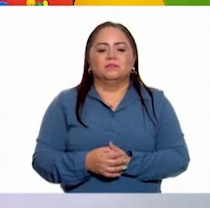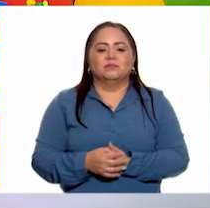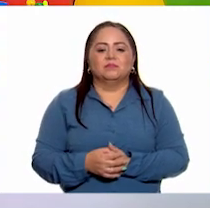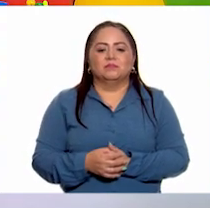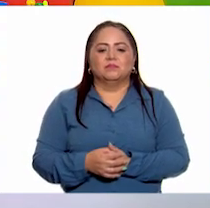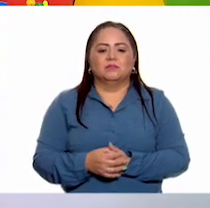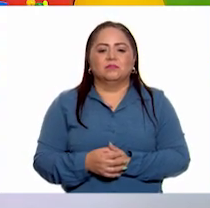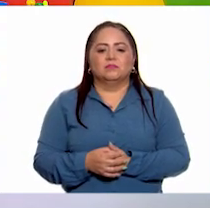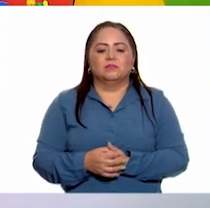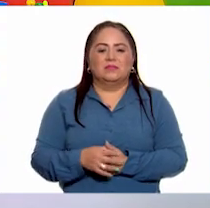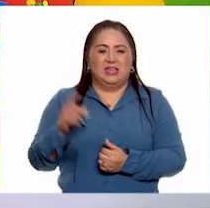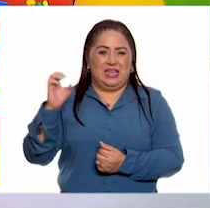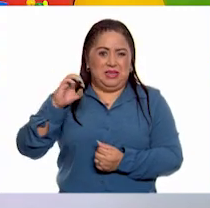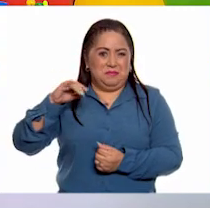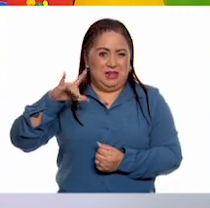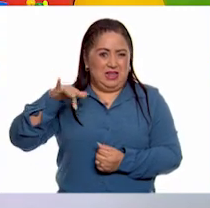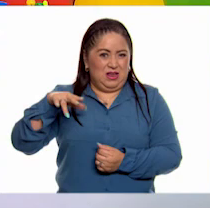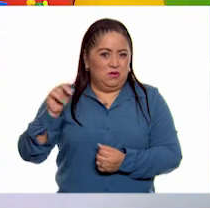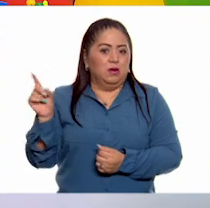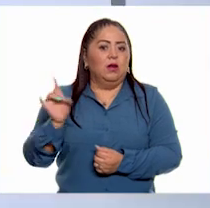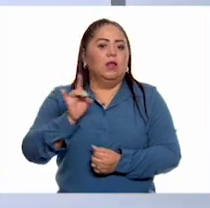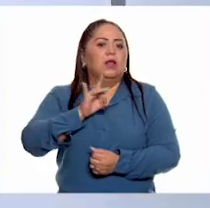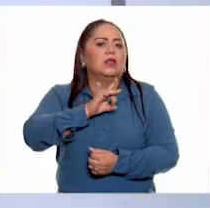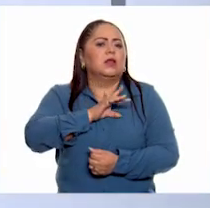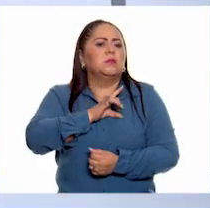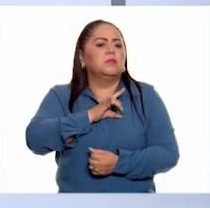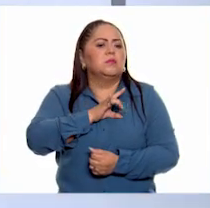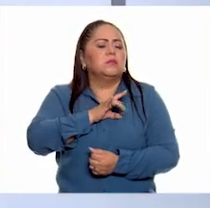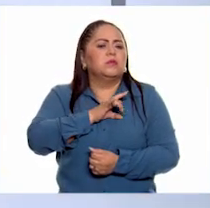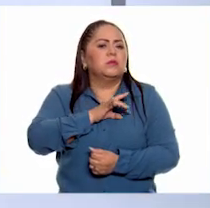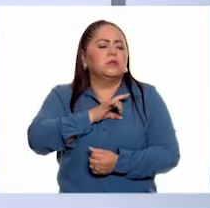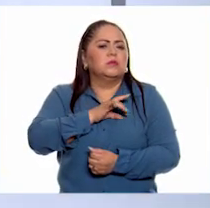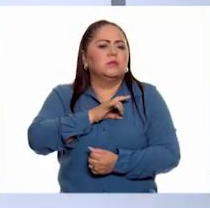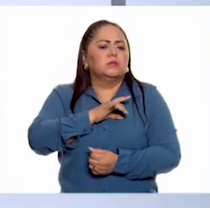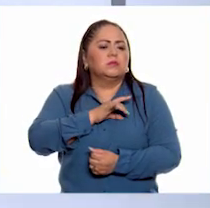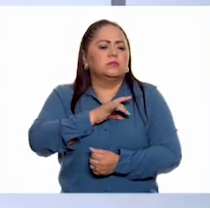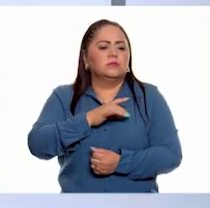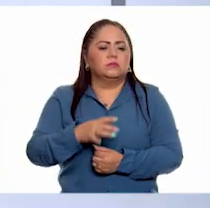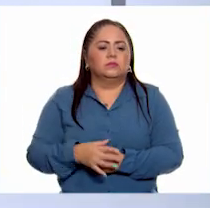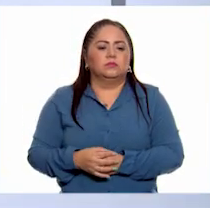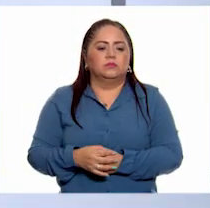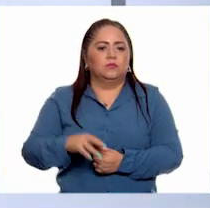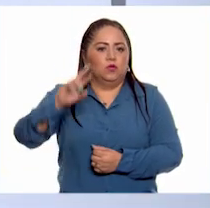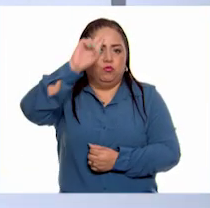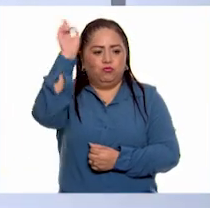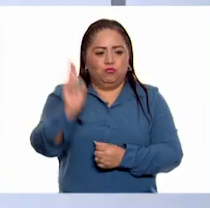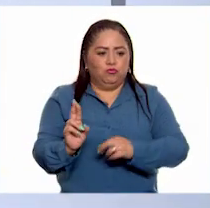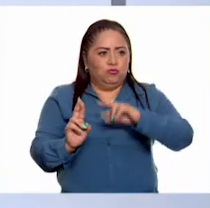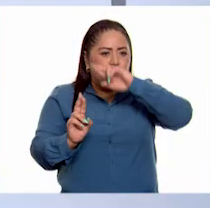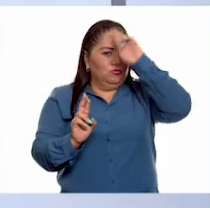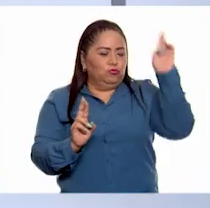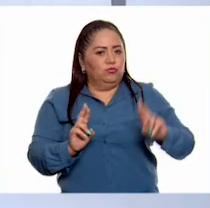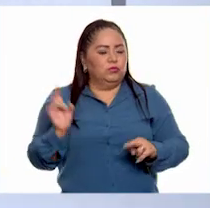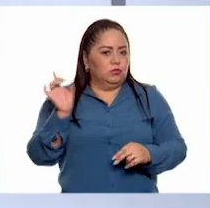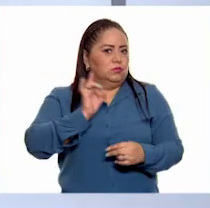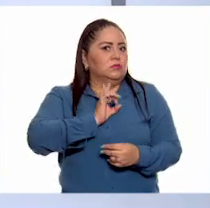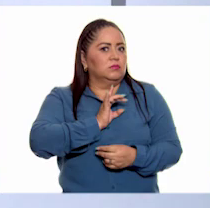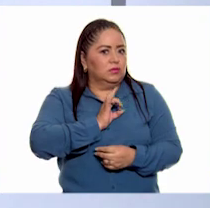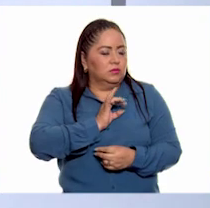A Emiliano le da miedo. A él le dan miedo los truenos